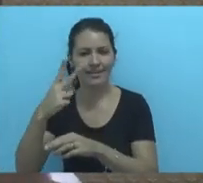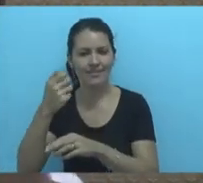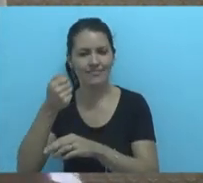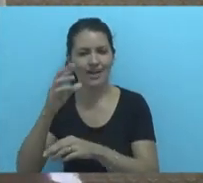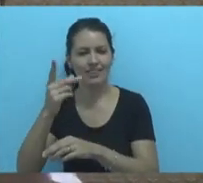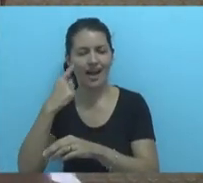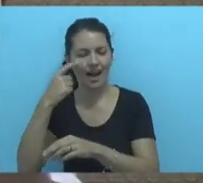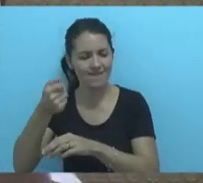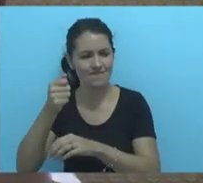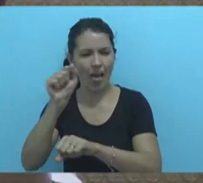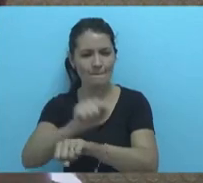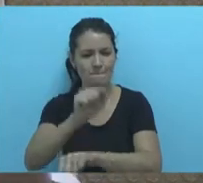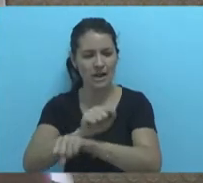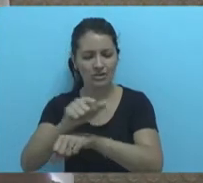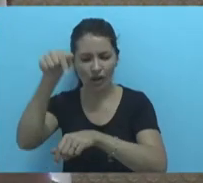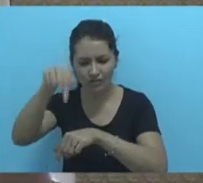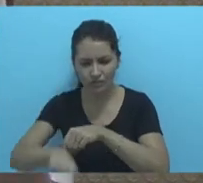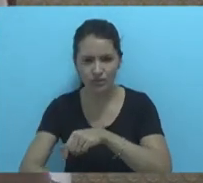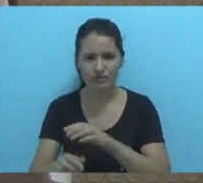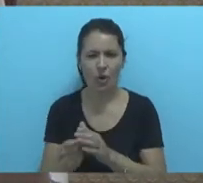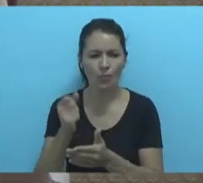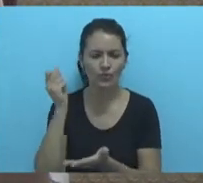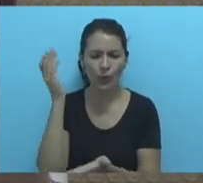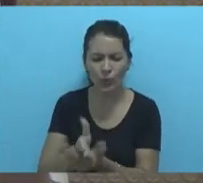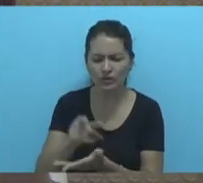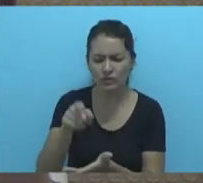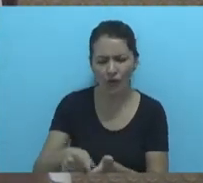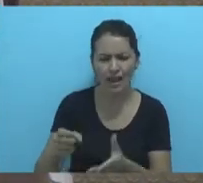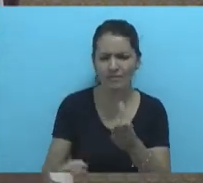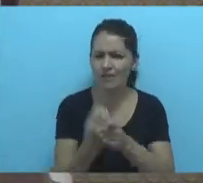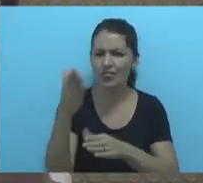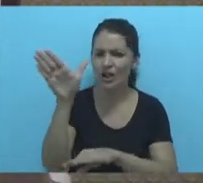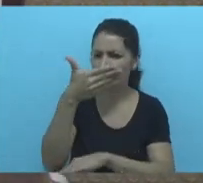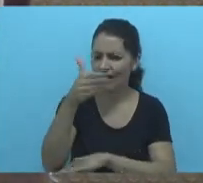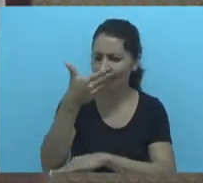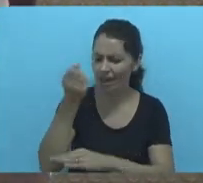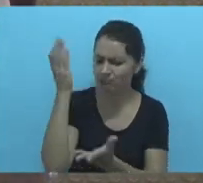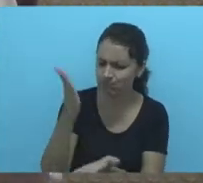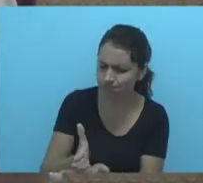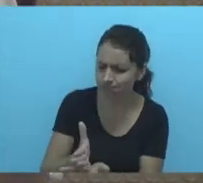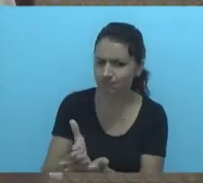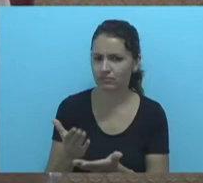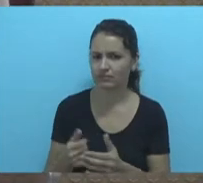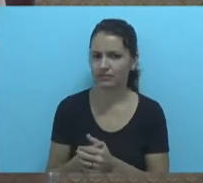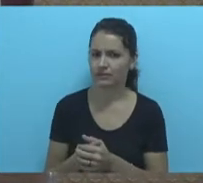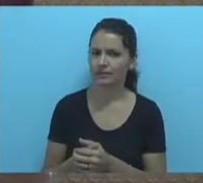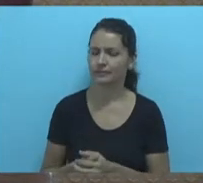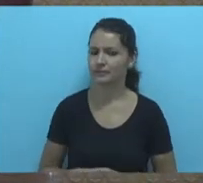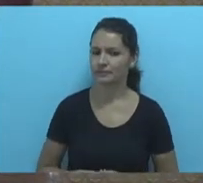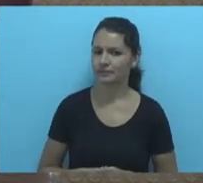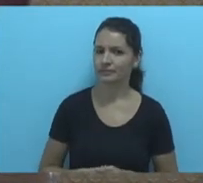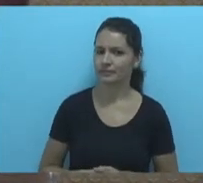en los calabozos del subsuelo del Cabildo y le hacen juicio por haber inventado la bandera, por orden de Rivadavia.